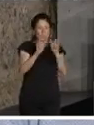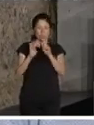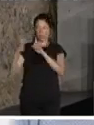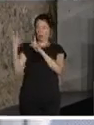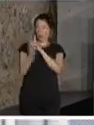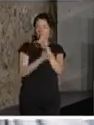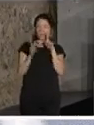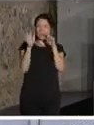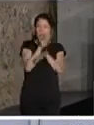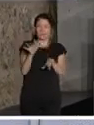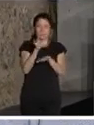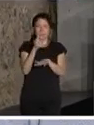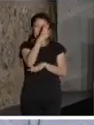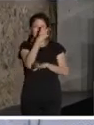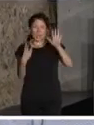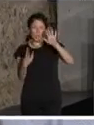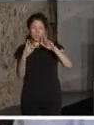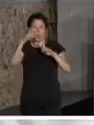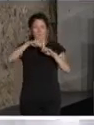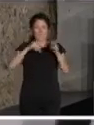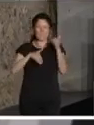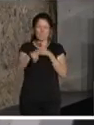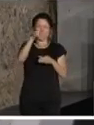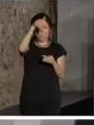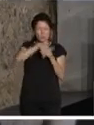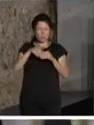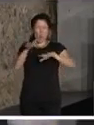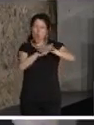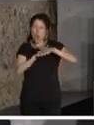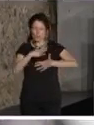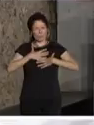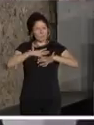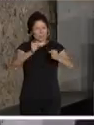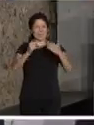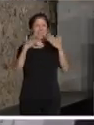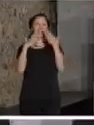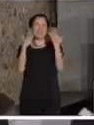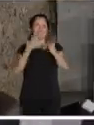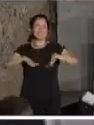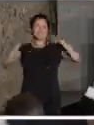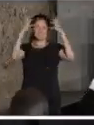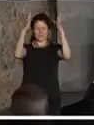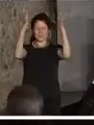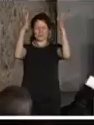y que el 28 de mayo vayamos a votar por un gobierno valiente gracias